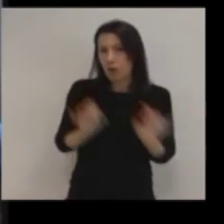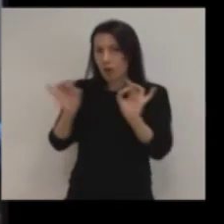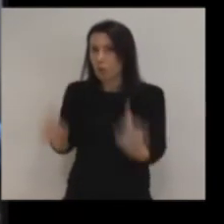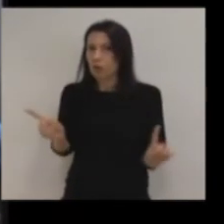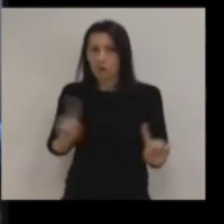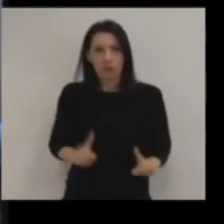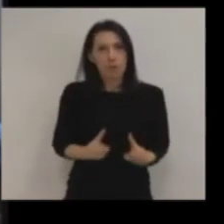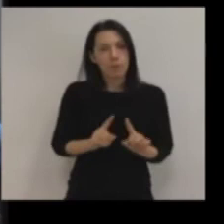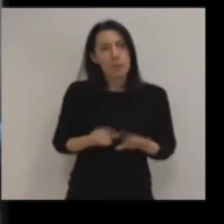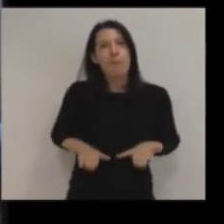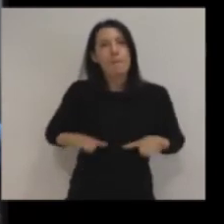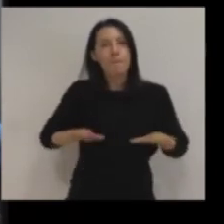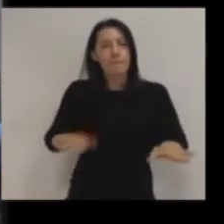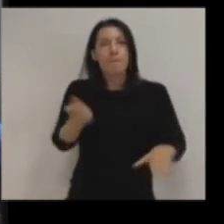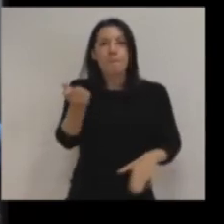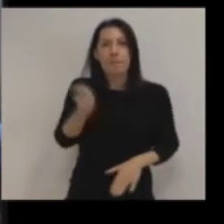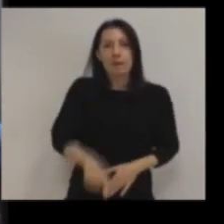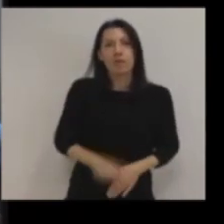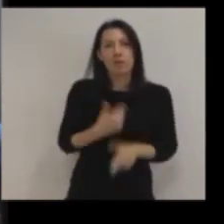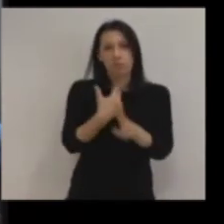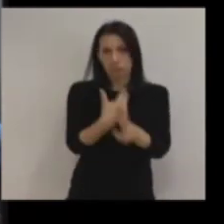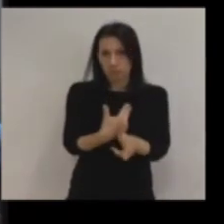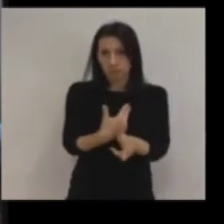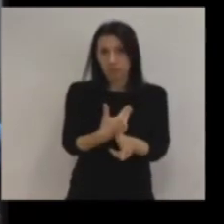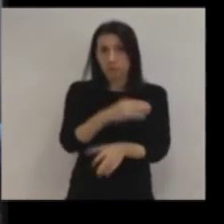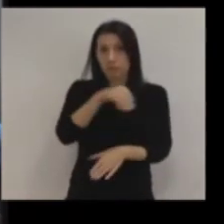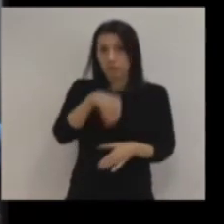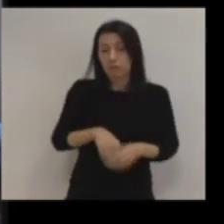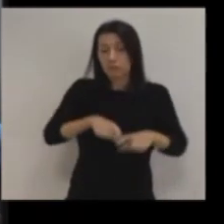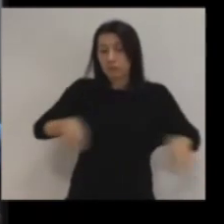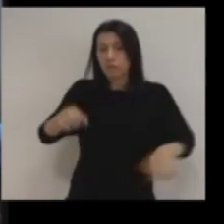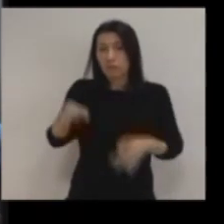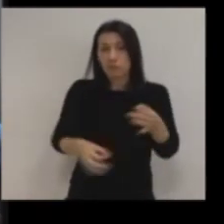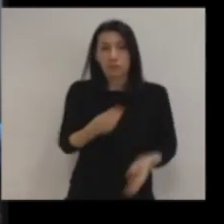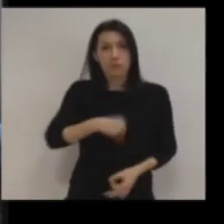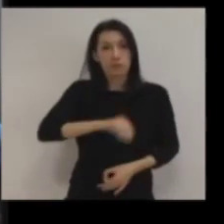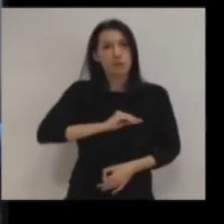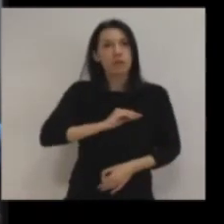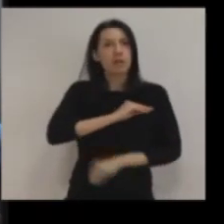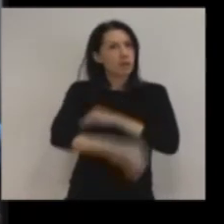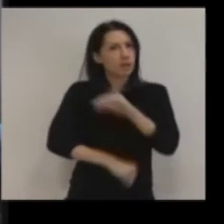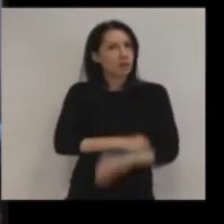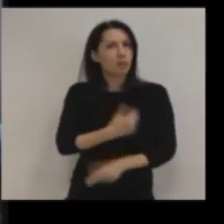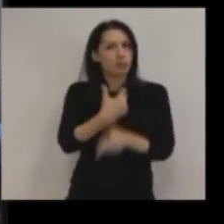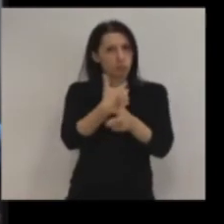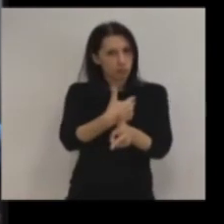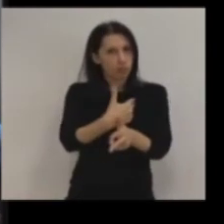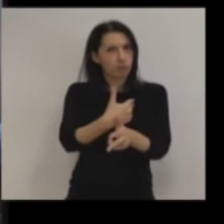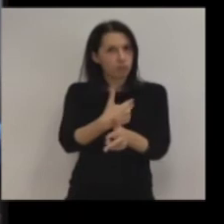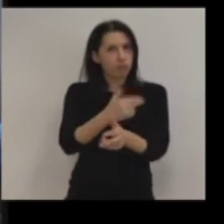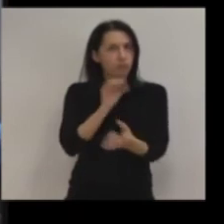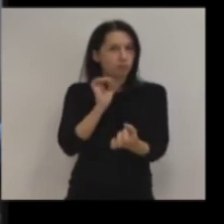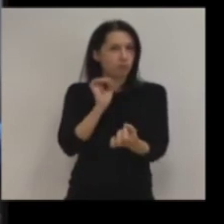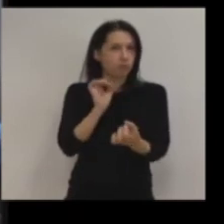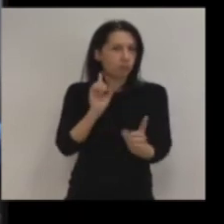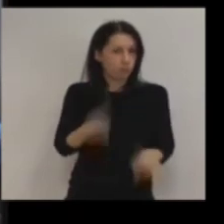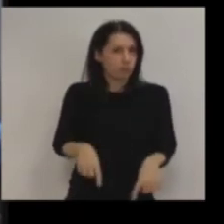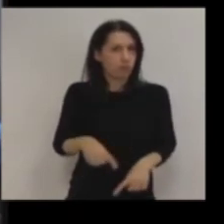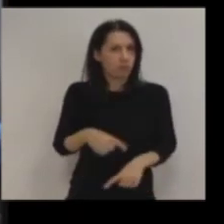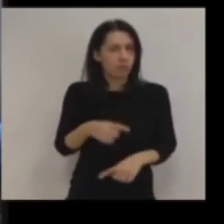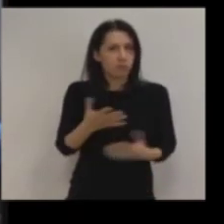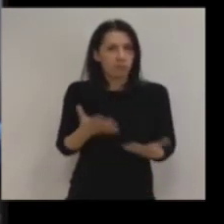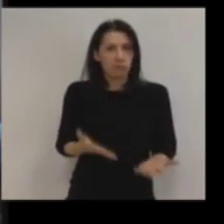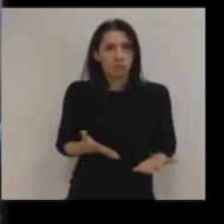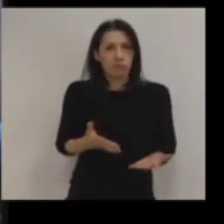la videoconferencia. En los juzgados españoles se utiliza la videoconferencia, que reconoce además